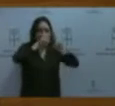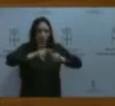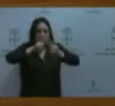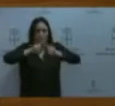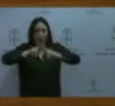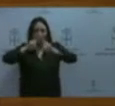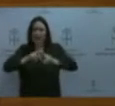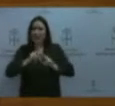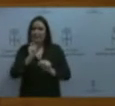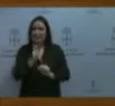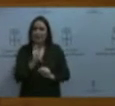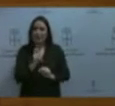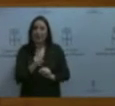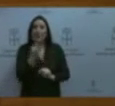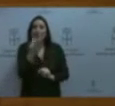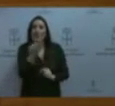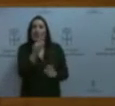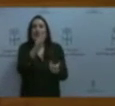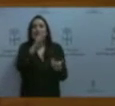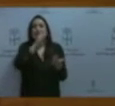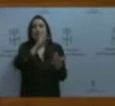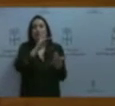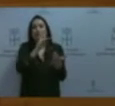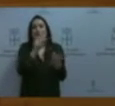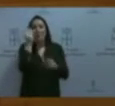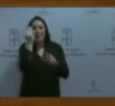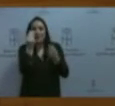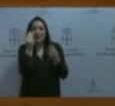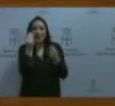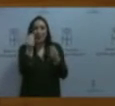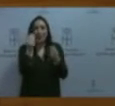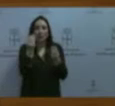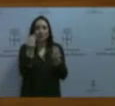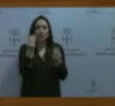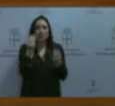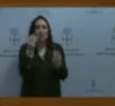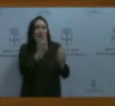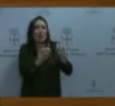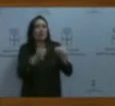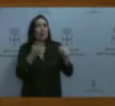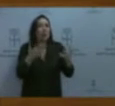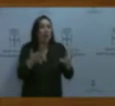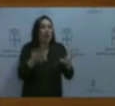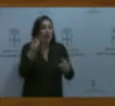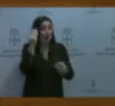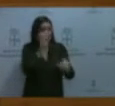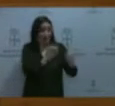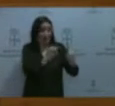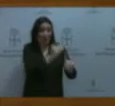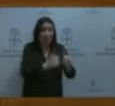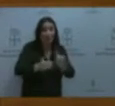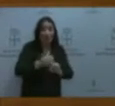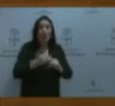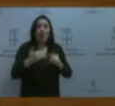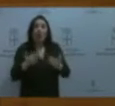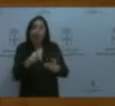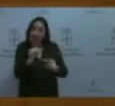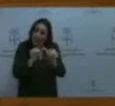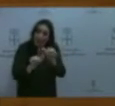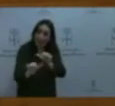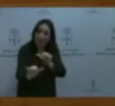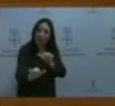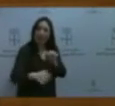que programar qué problemas tenemos, que hay que plantear qué soluciones tienen a esos problemas y a partir de ahí modificar